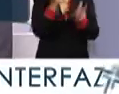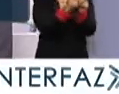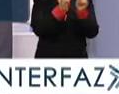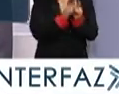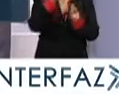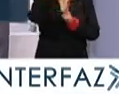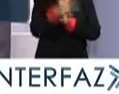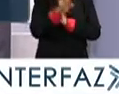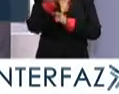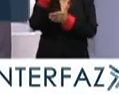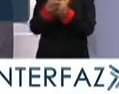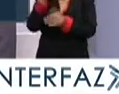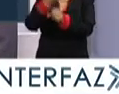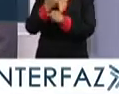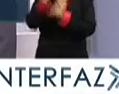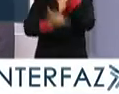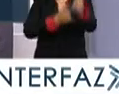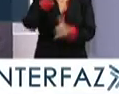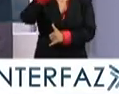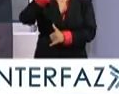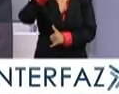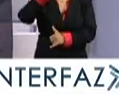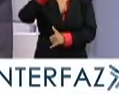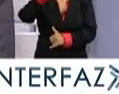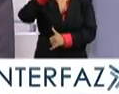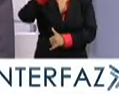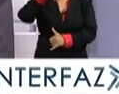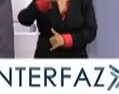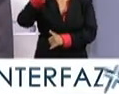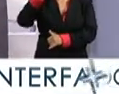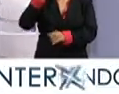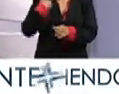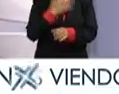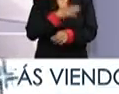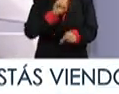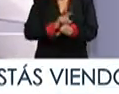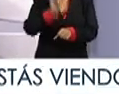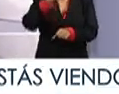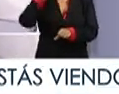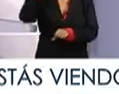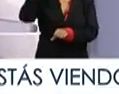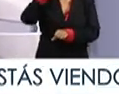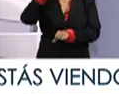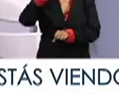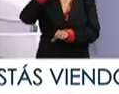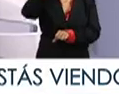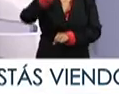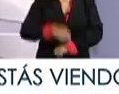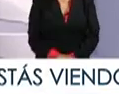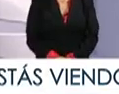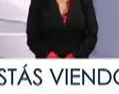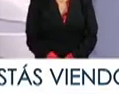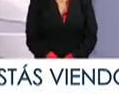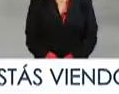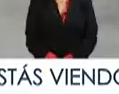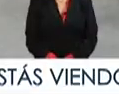delegación mexicana en estos primeros Juegos Panamericanos Universitarios. Lalo, buenos días hasta Sao Paulo.